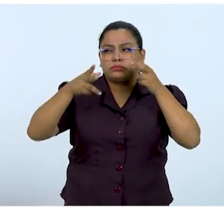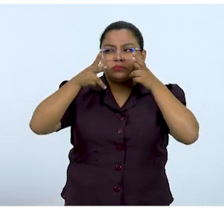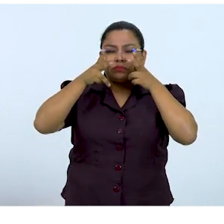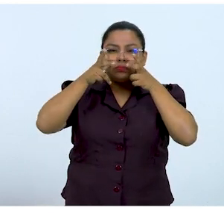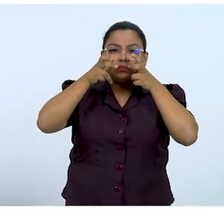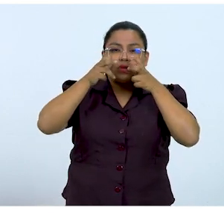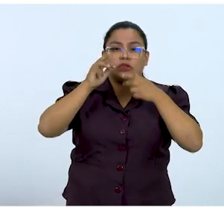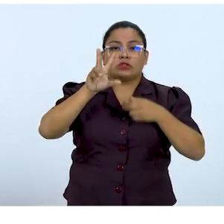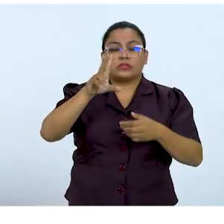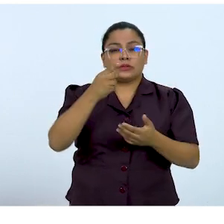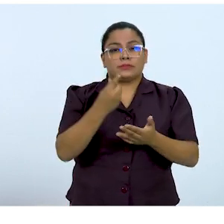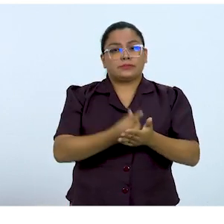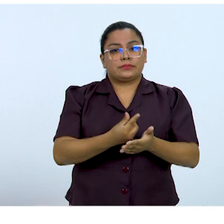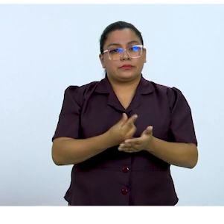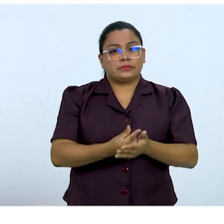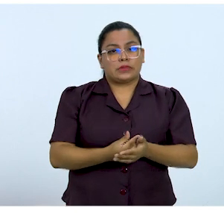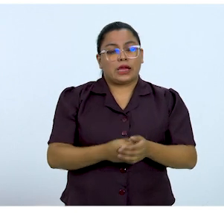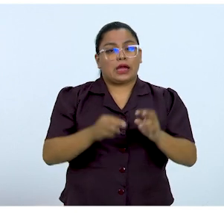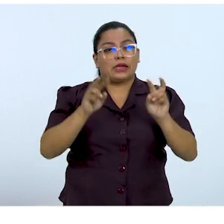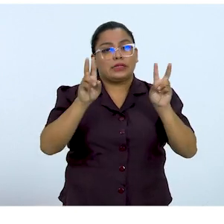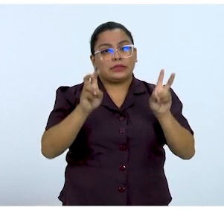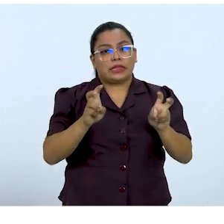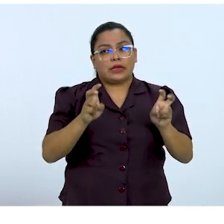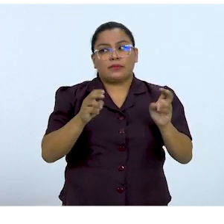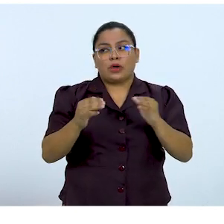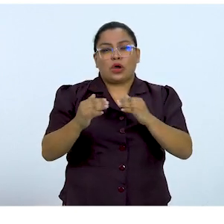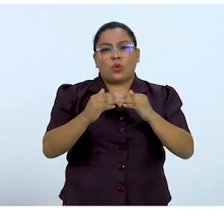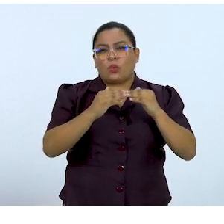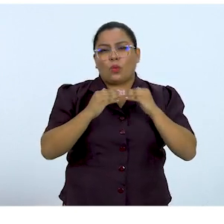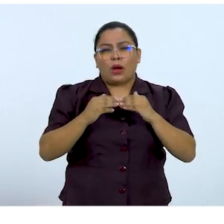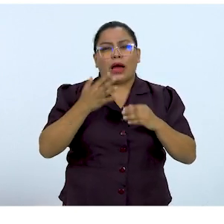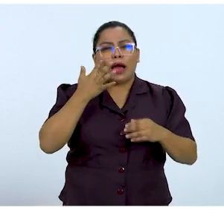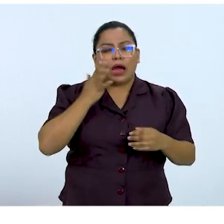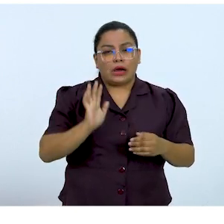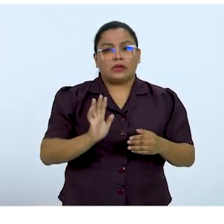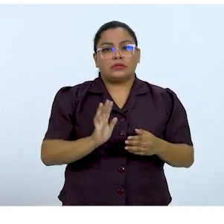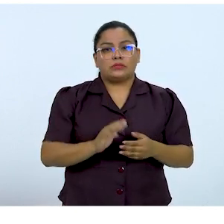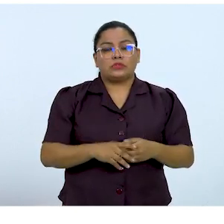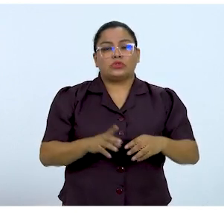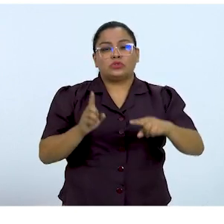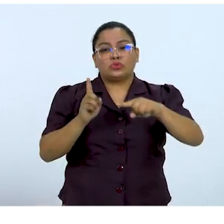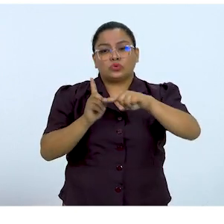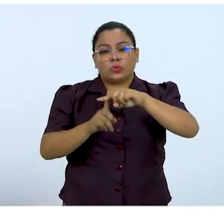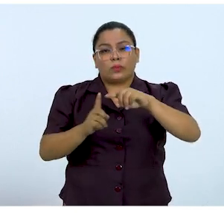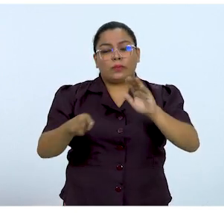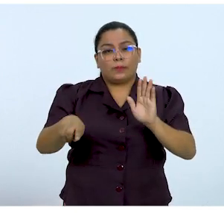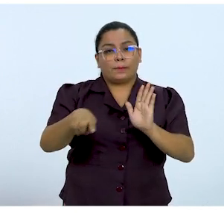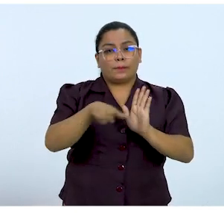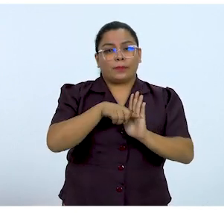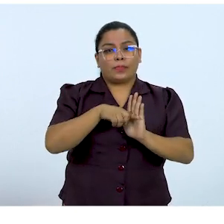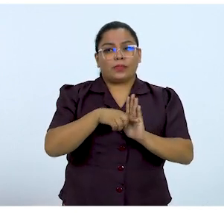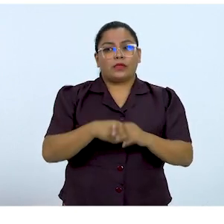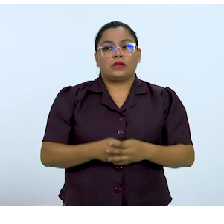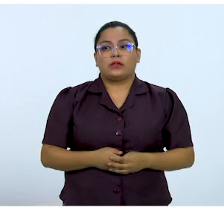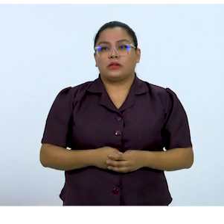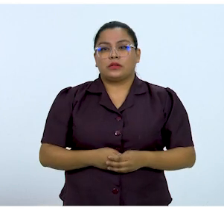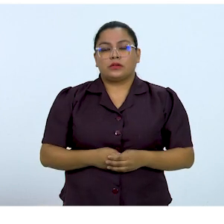Podemos observar que en los 3 grados hay contenidos comunes como por ejemplo suma y resta,